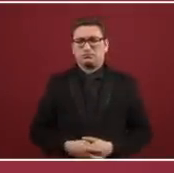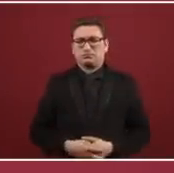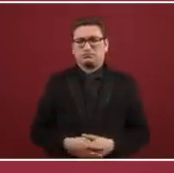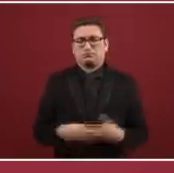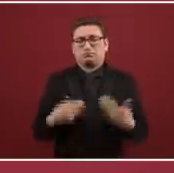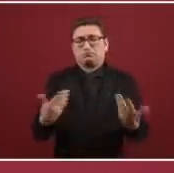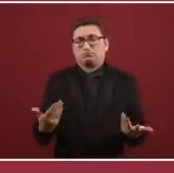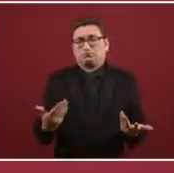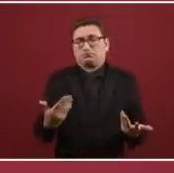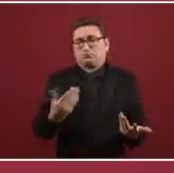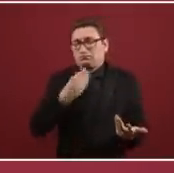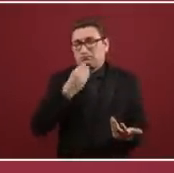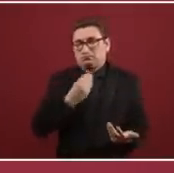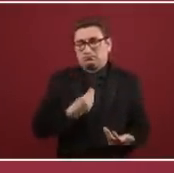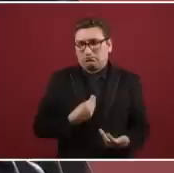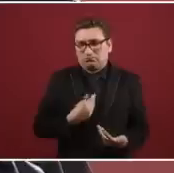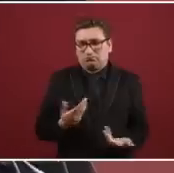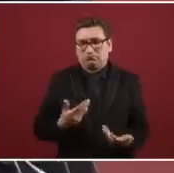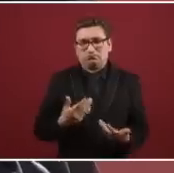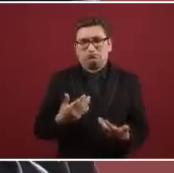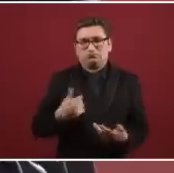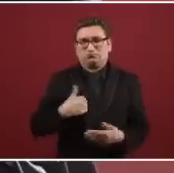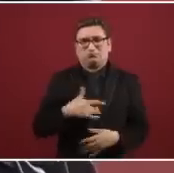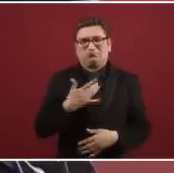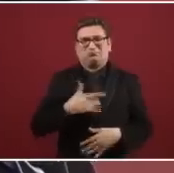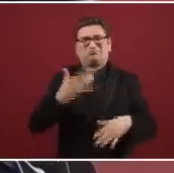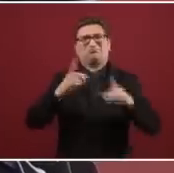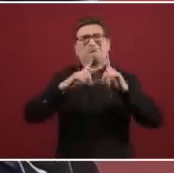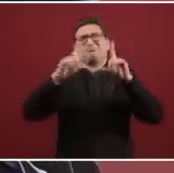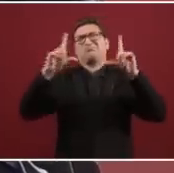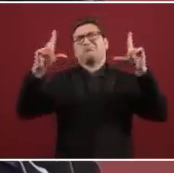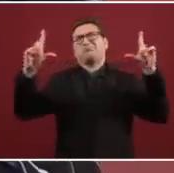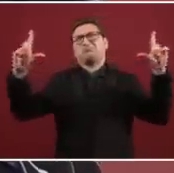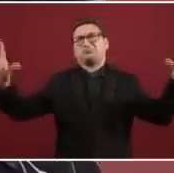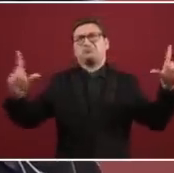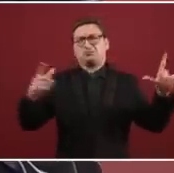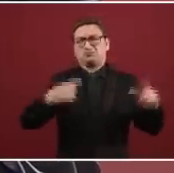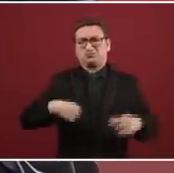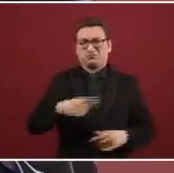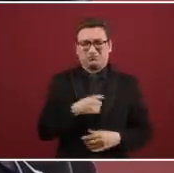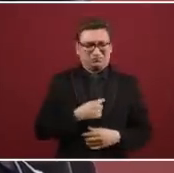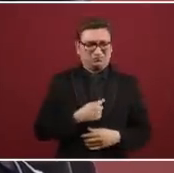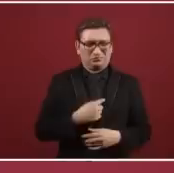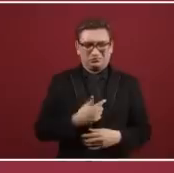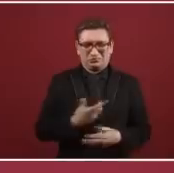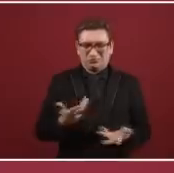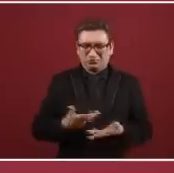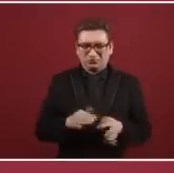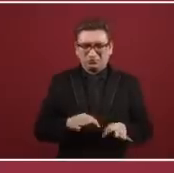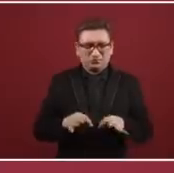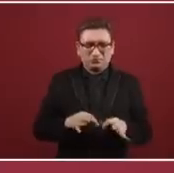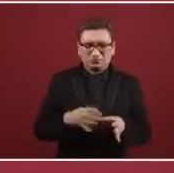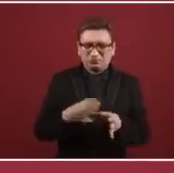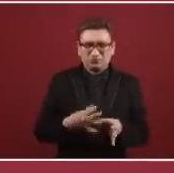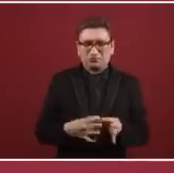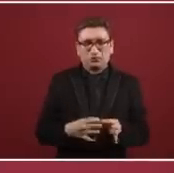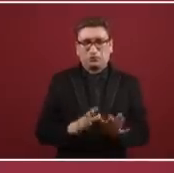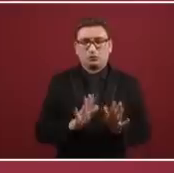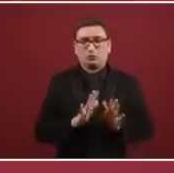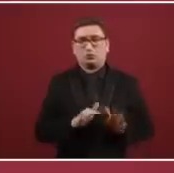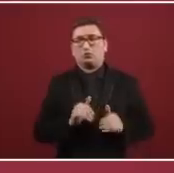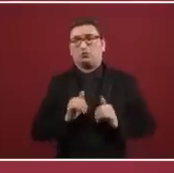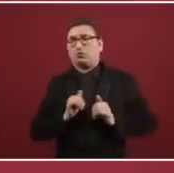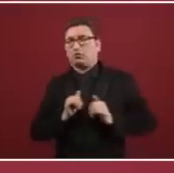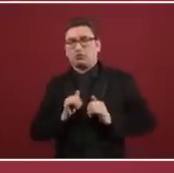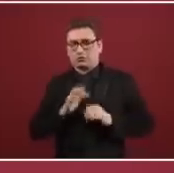Entonces, ni modo que ya por una manta vamos a dejar de cumplir con